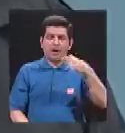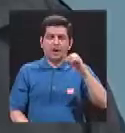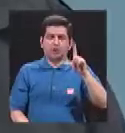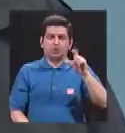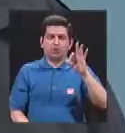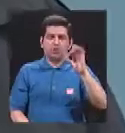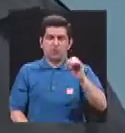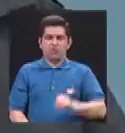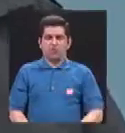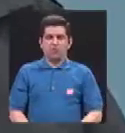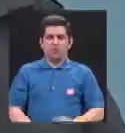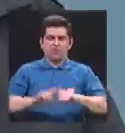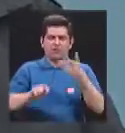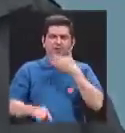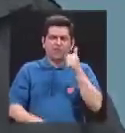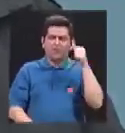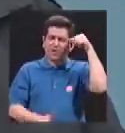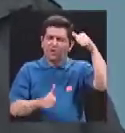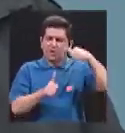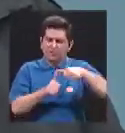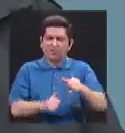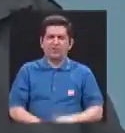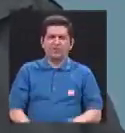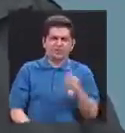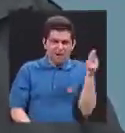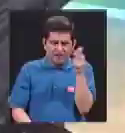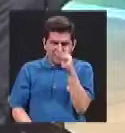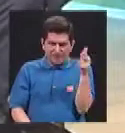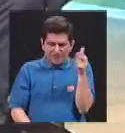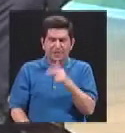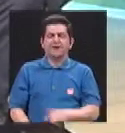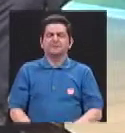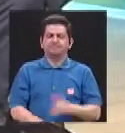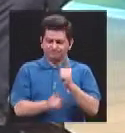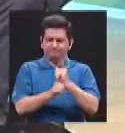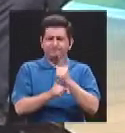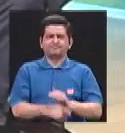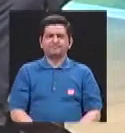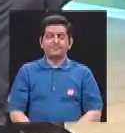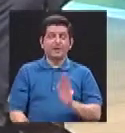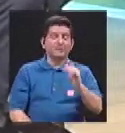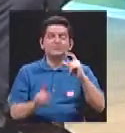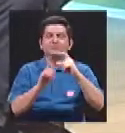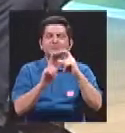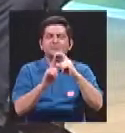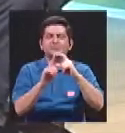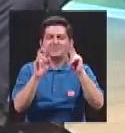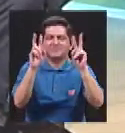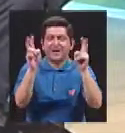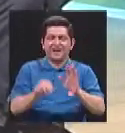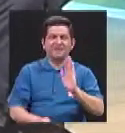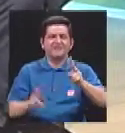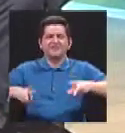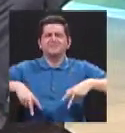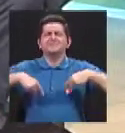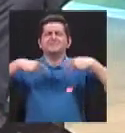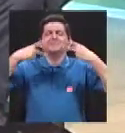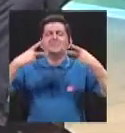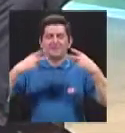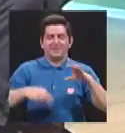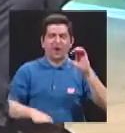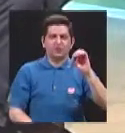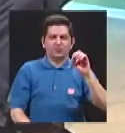del Golfo, pero mejor recordemos la imagen. En sus propias palabras, así es. Las palabras, la